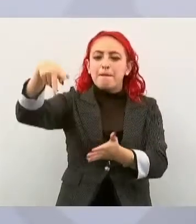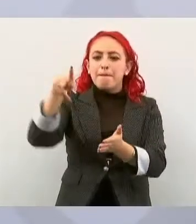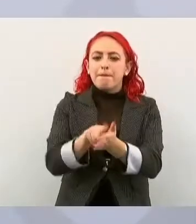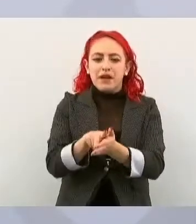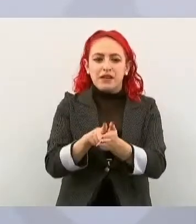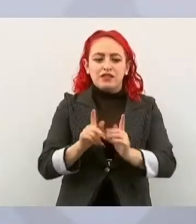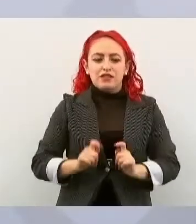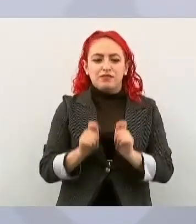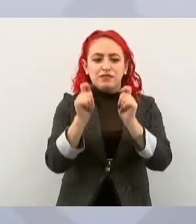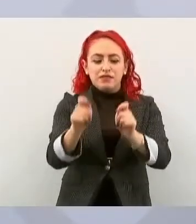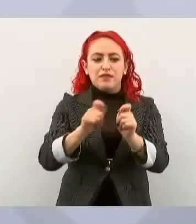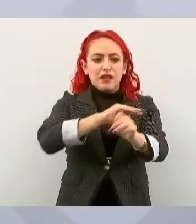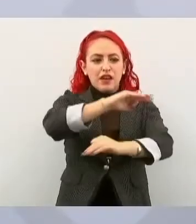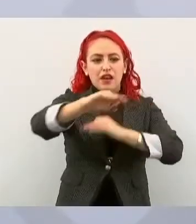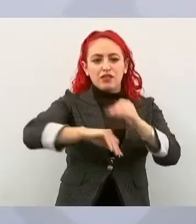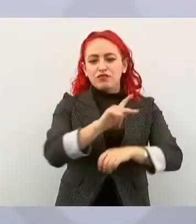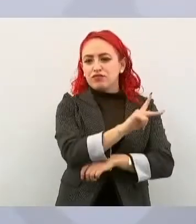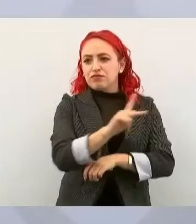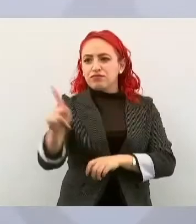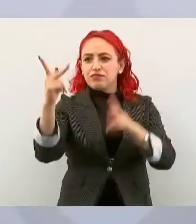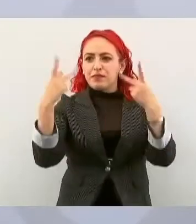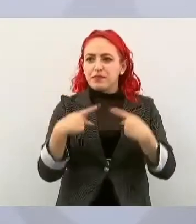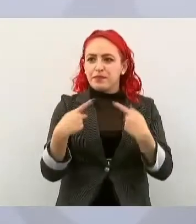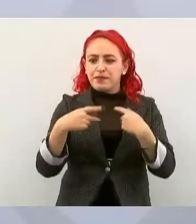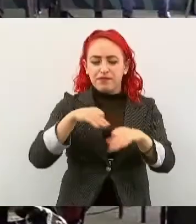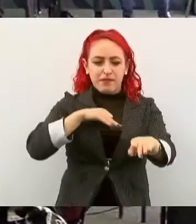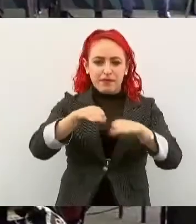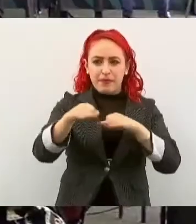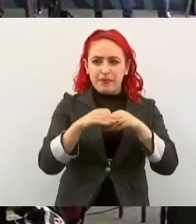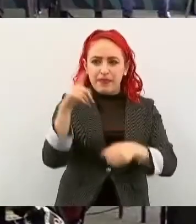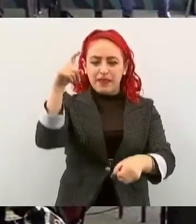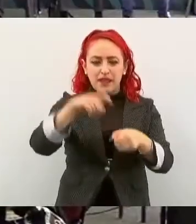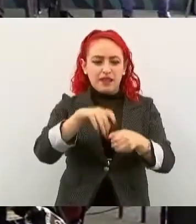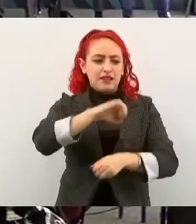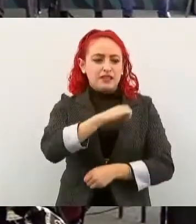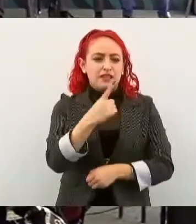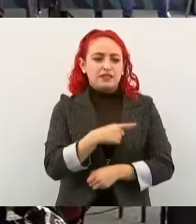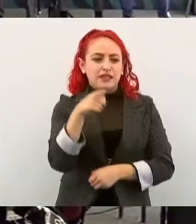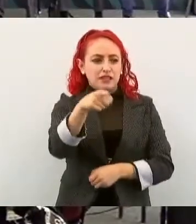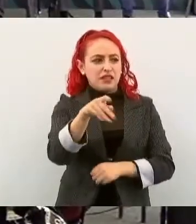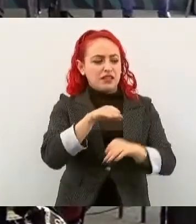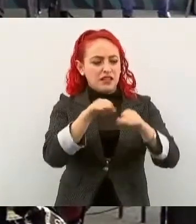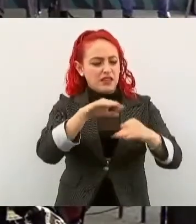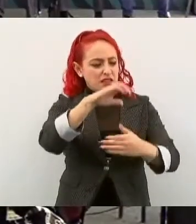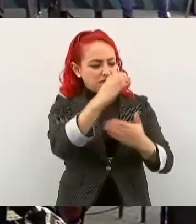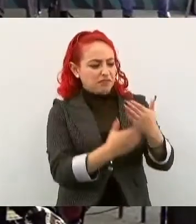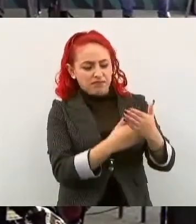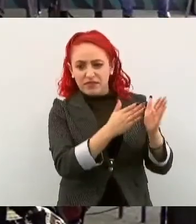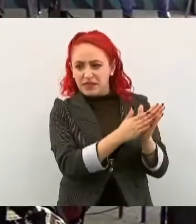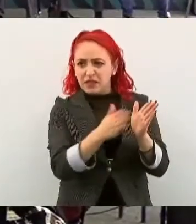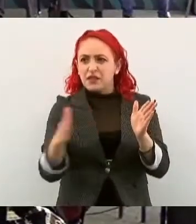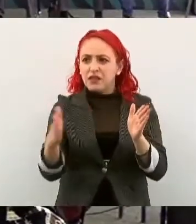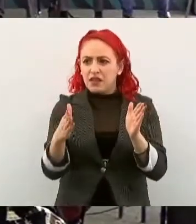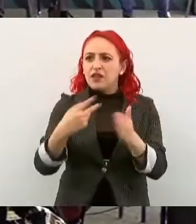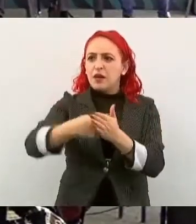a todos los trabajadores que trabajan por contrato.